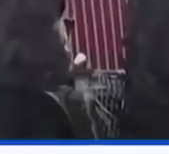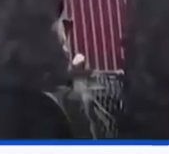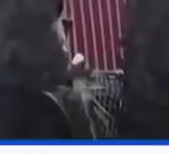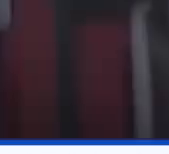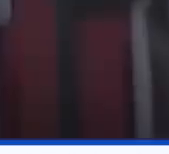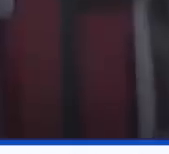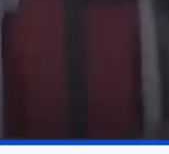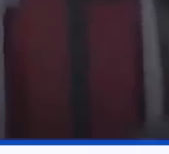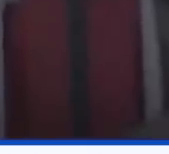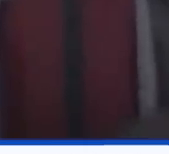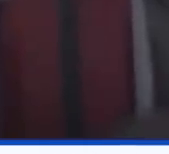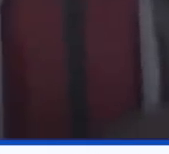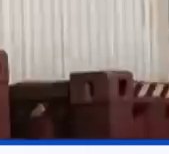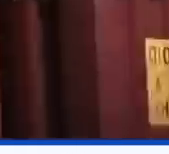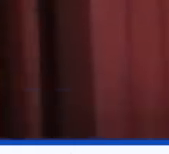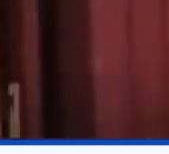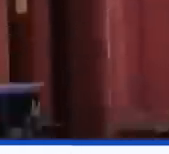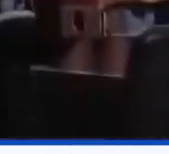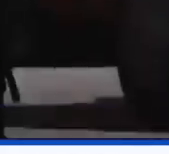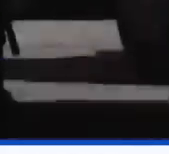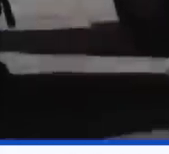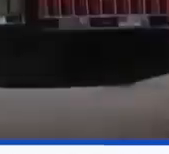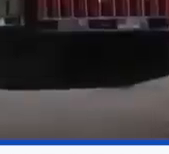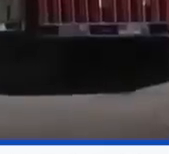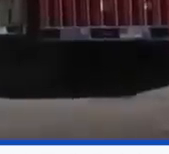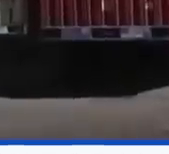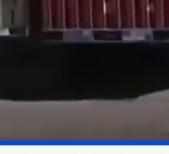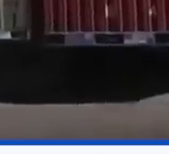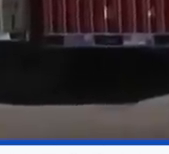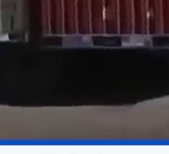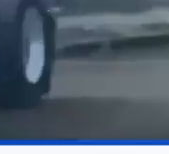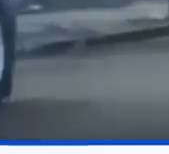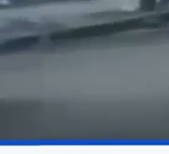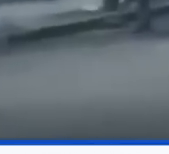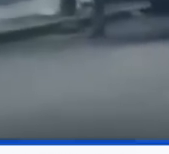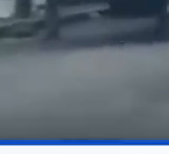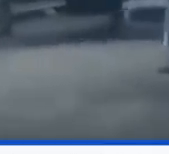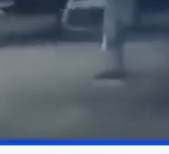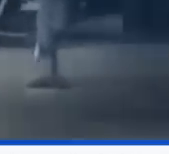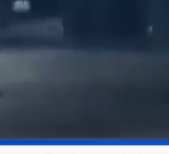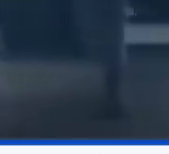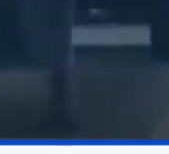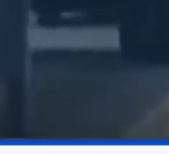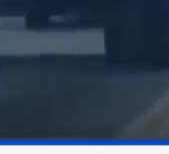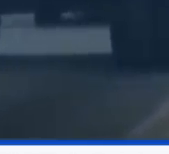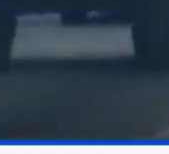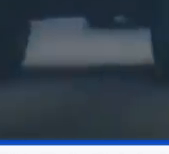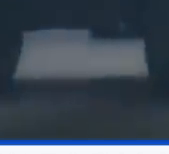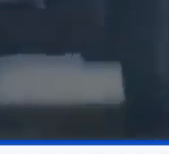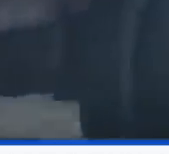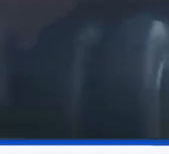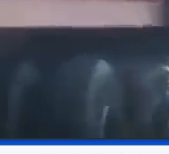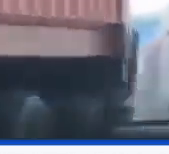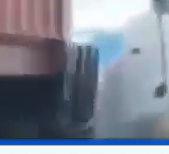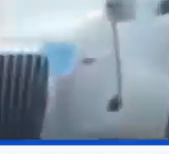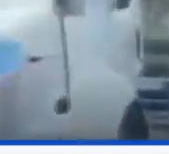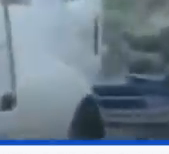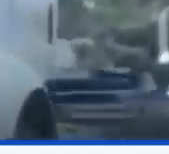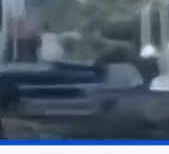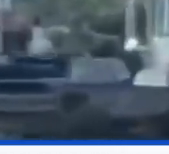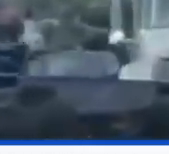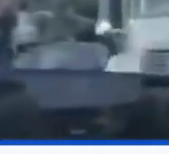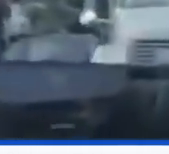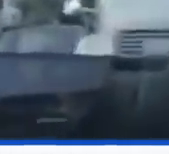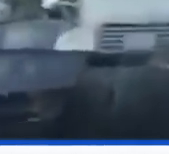será para los puertos de los ángeles y long beach los contenedores que van a transportarse en camiones podrán estar nueve días en las terminales portuarias